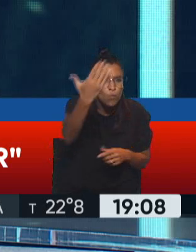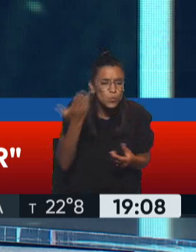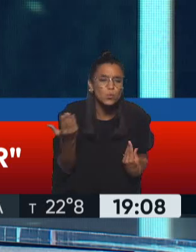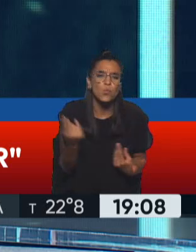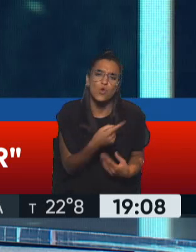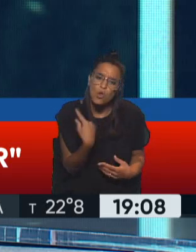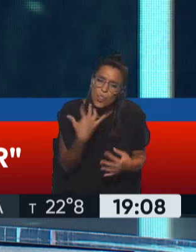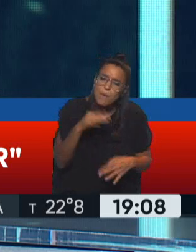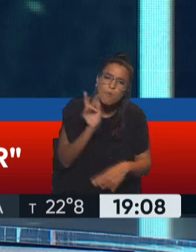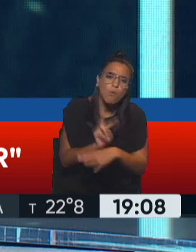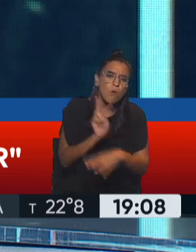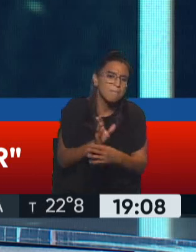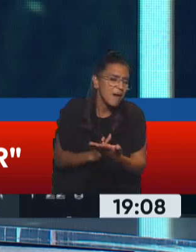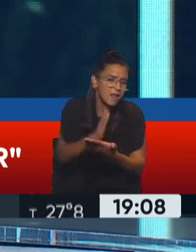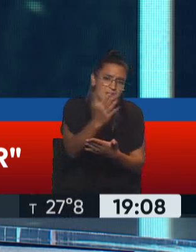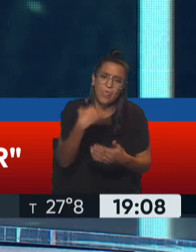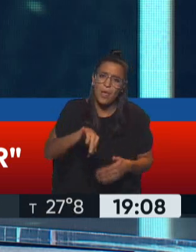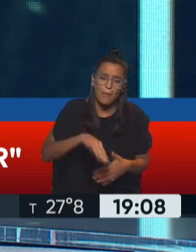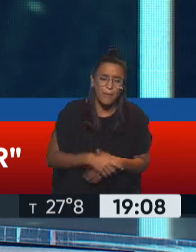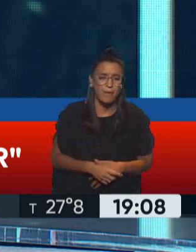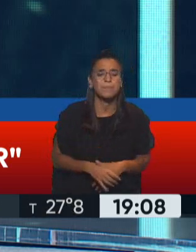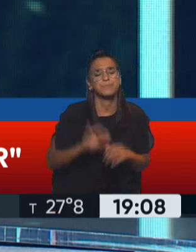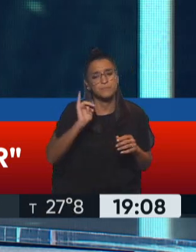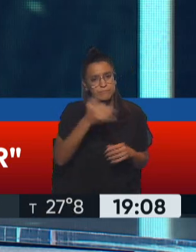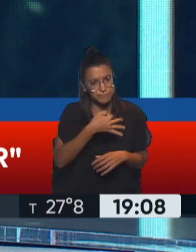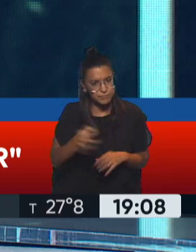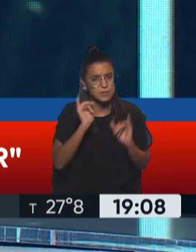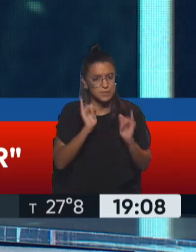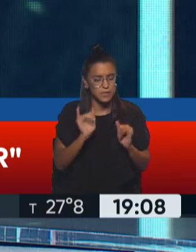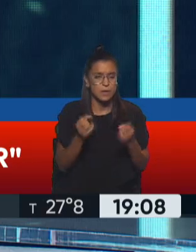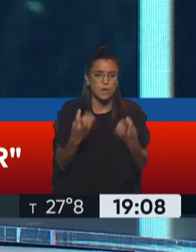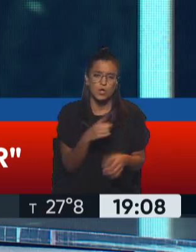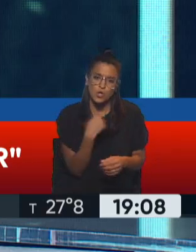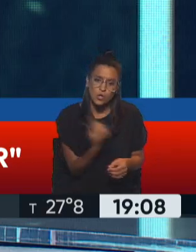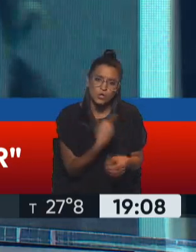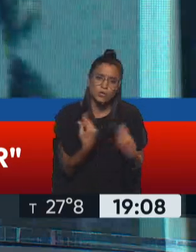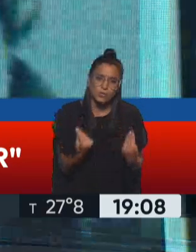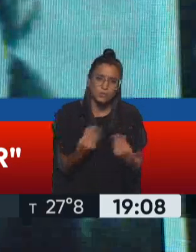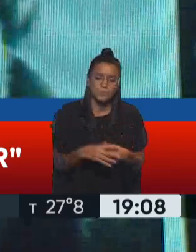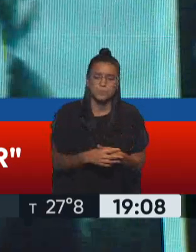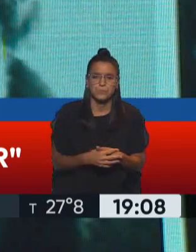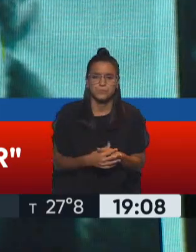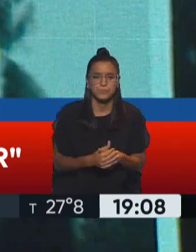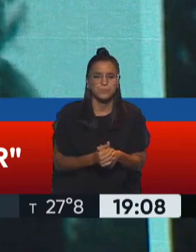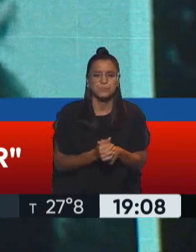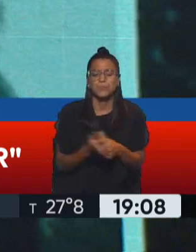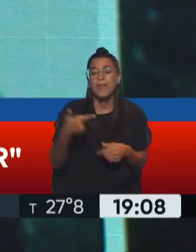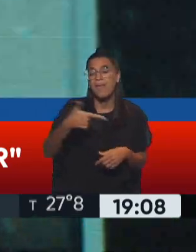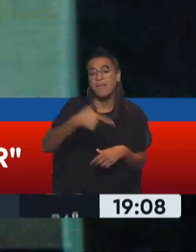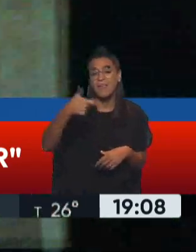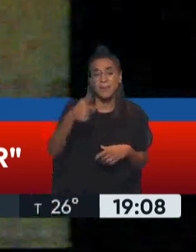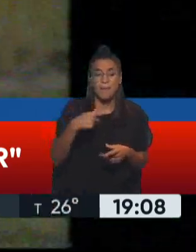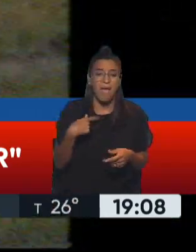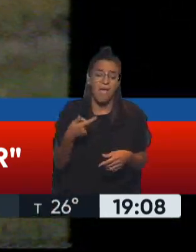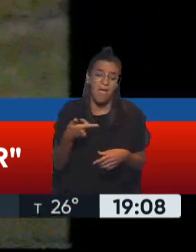que debería ser cuidado para siempre, ¿no? Sí, absolutamente, porque además estamos hablando de un crimen, un